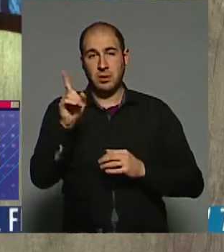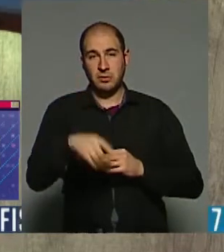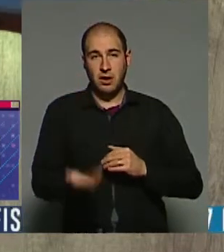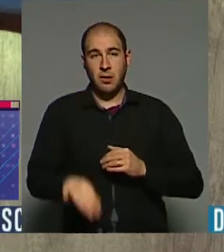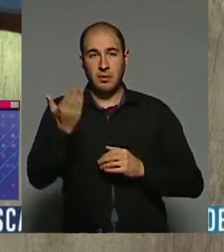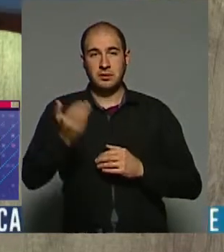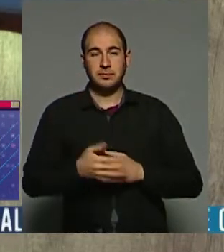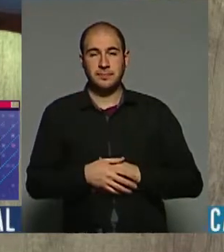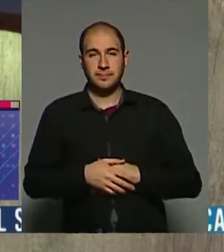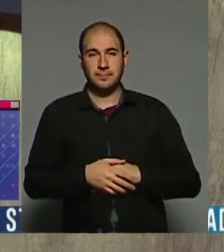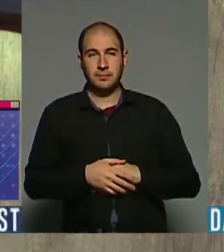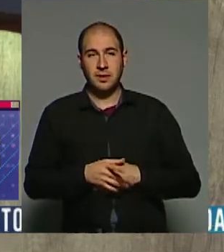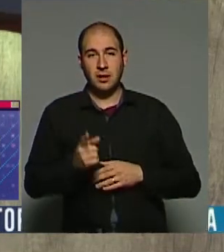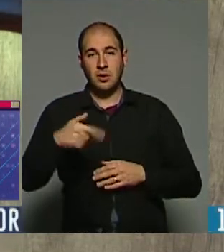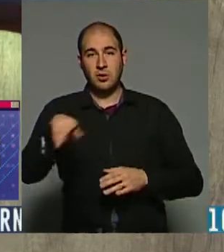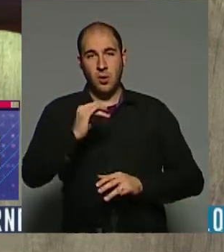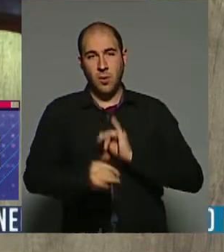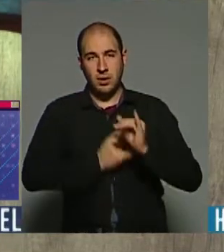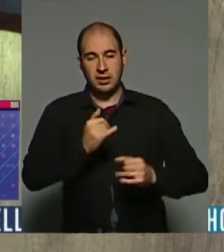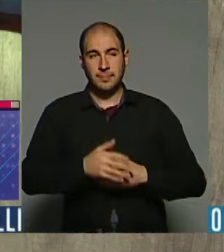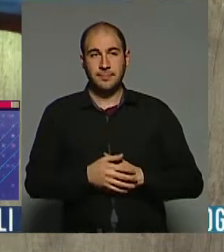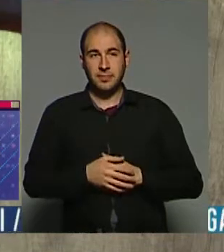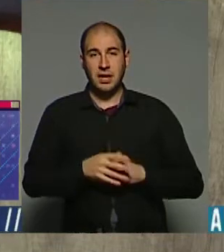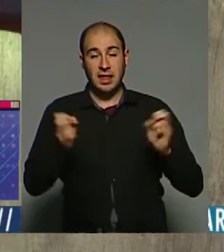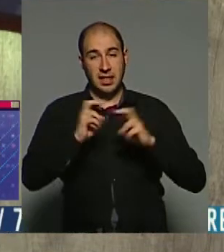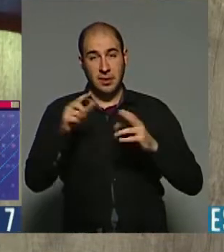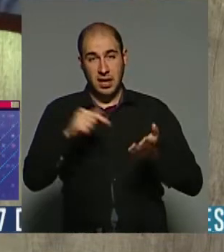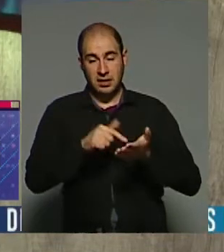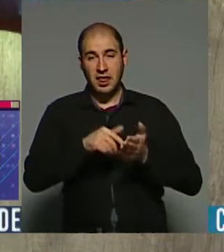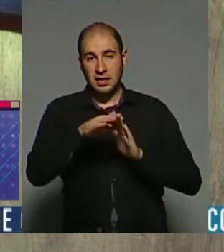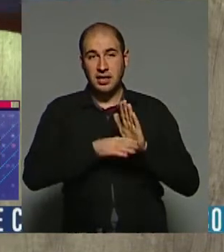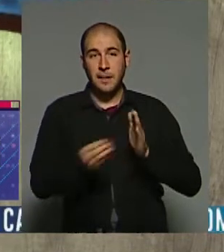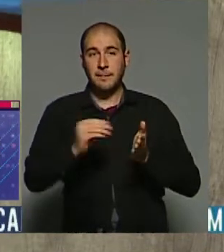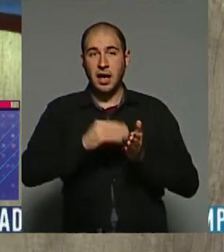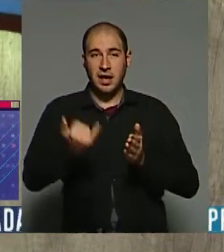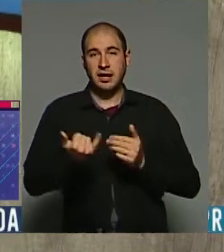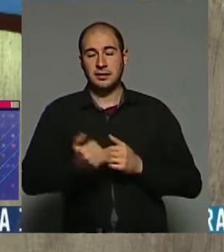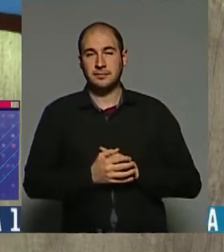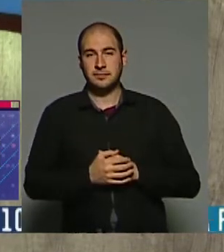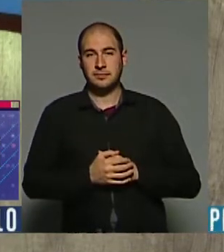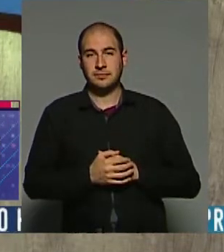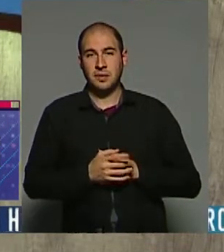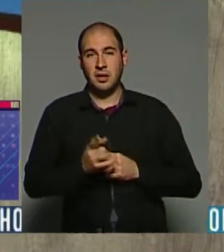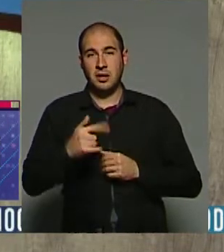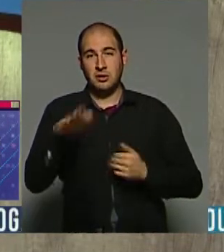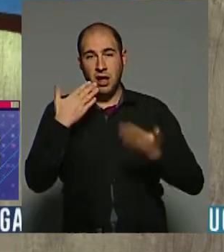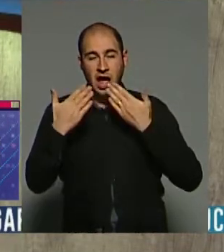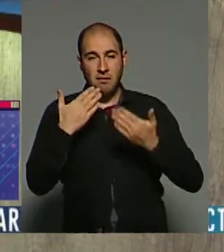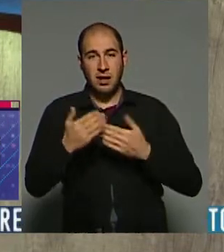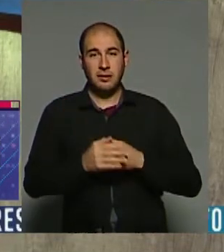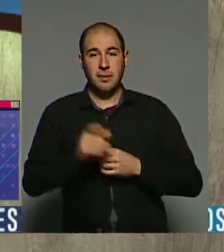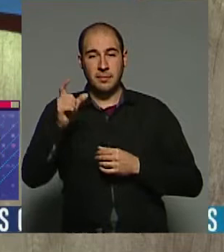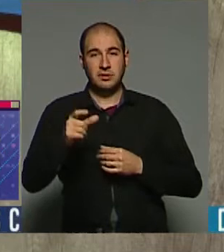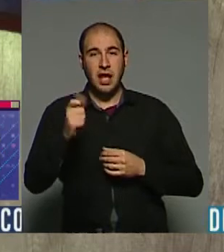50%. De lo que estamos hablando. En cuanto a esto, bueno, hay más detalles, por supuesto, está que estuvimos hablando justamente